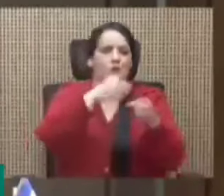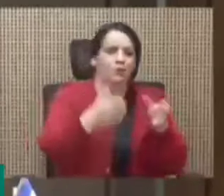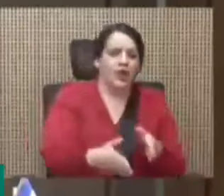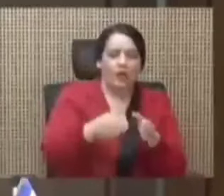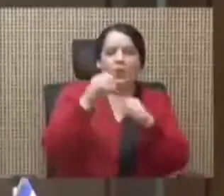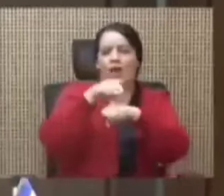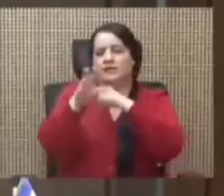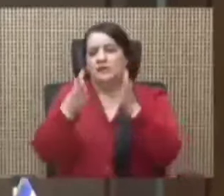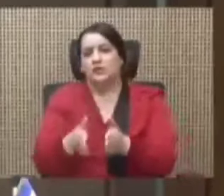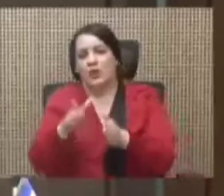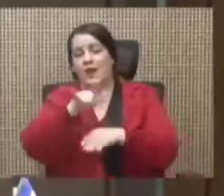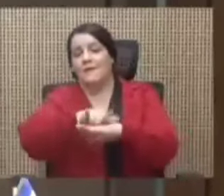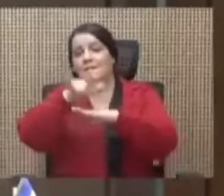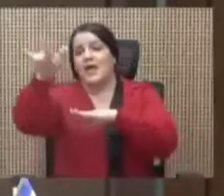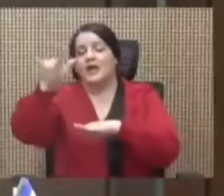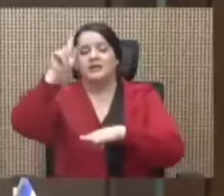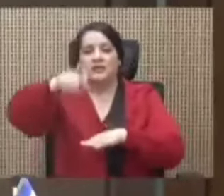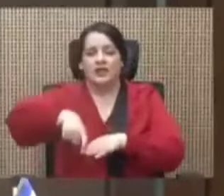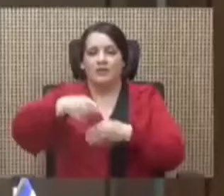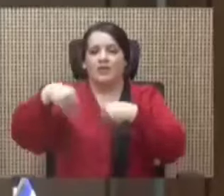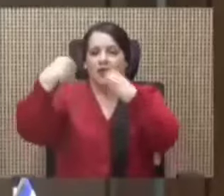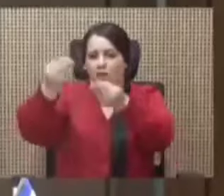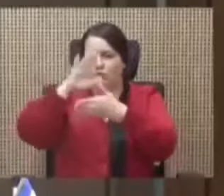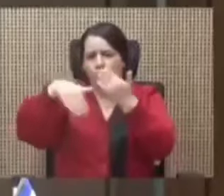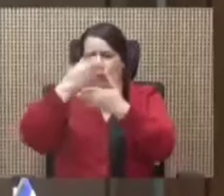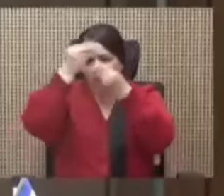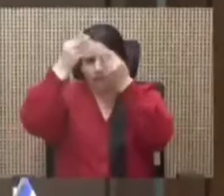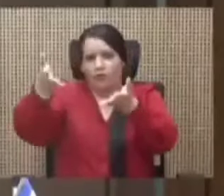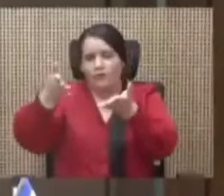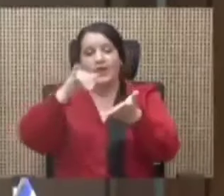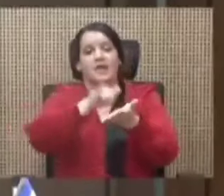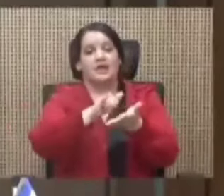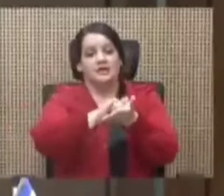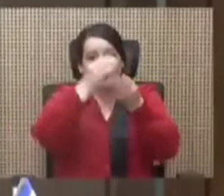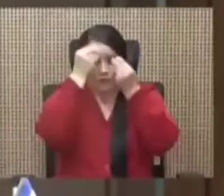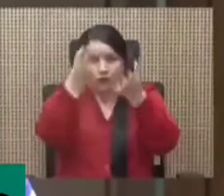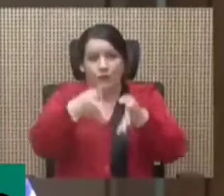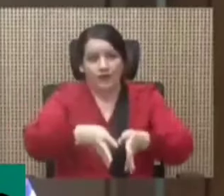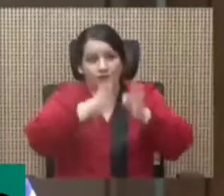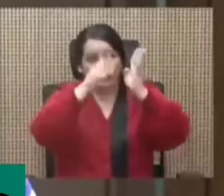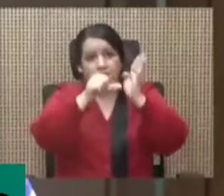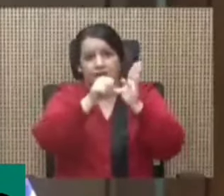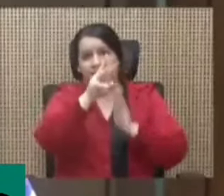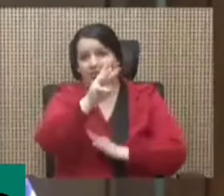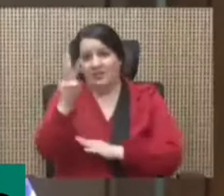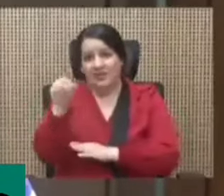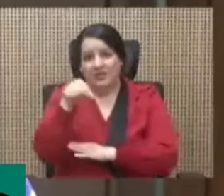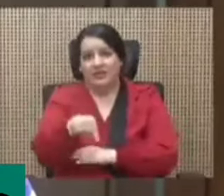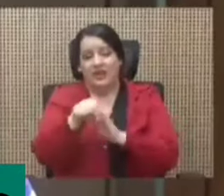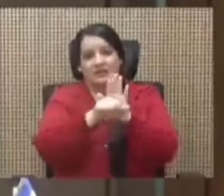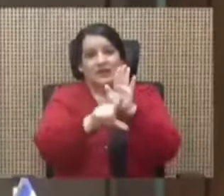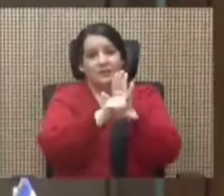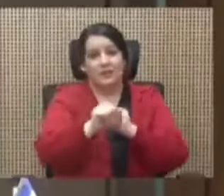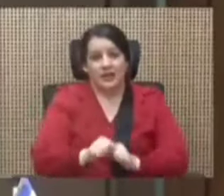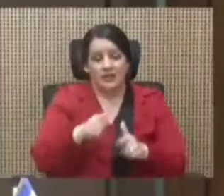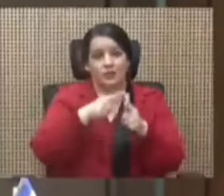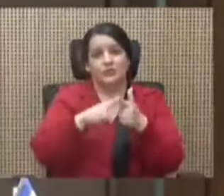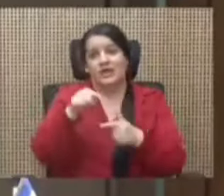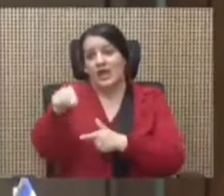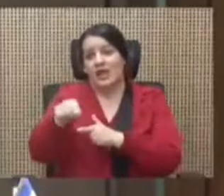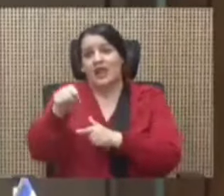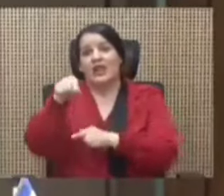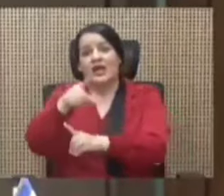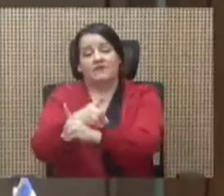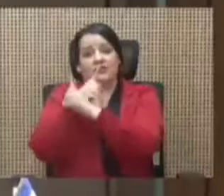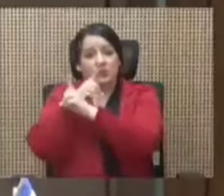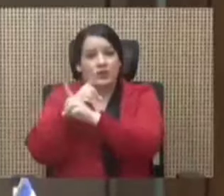viaje al exterior, tenemos que rendir todo un informe y es información pública que está colgada? Yo quiero saber por qué esto no está colgado en la página de la Defensoría de los